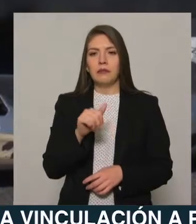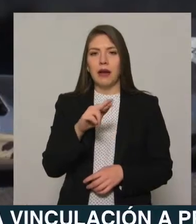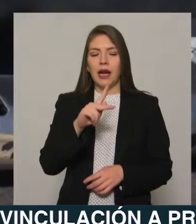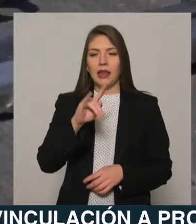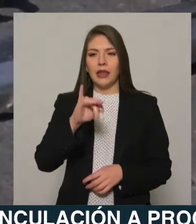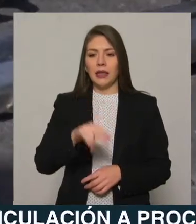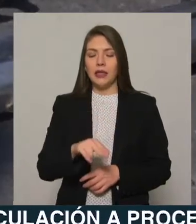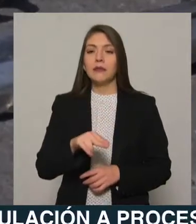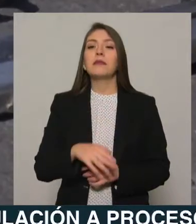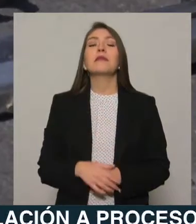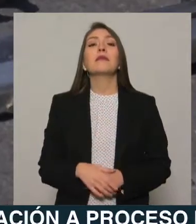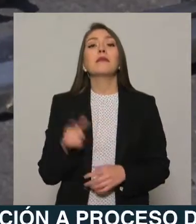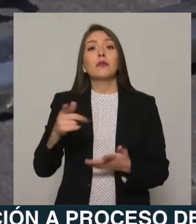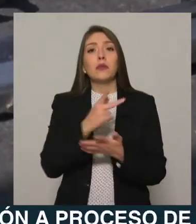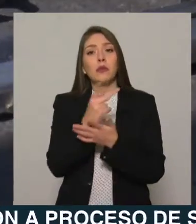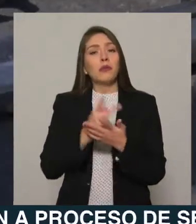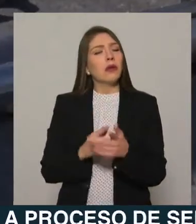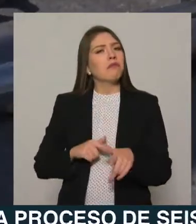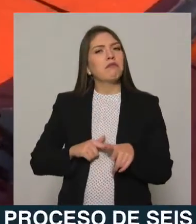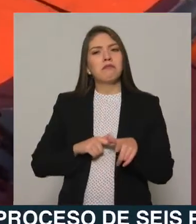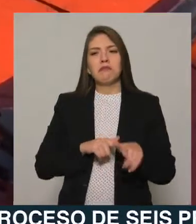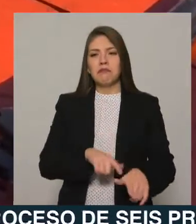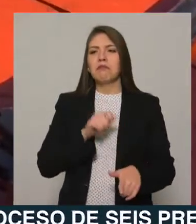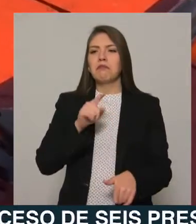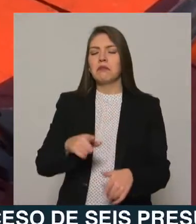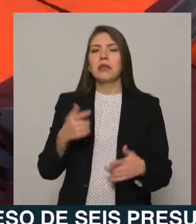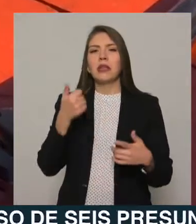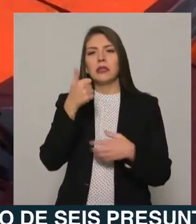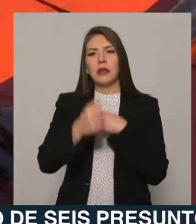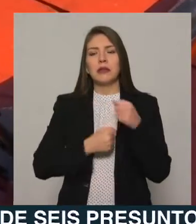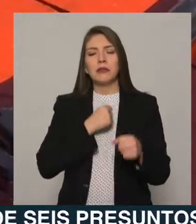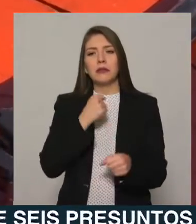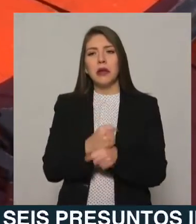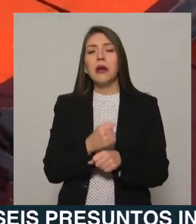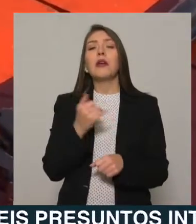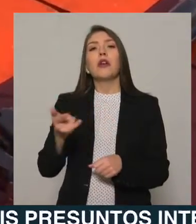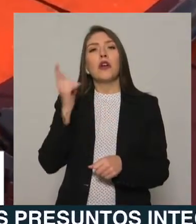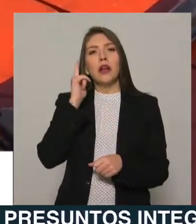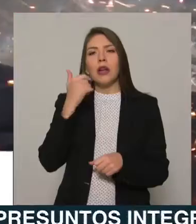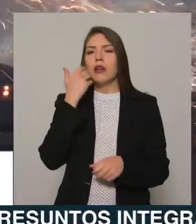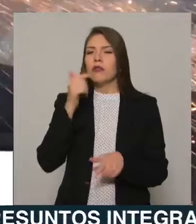programa continúe durante el resto de la administración actual y se buscará que este tenga continuidad